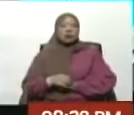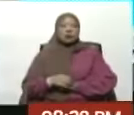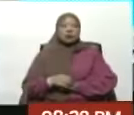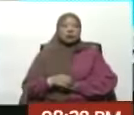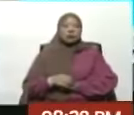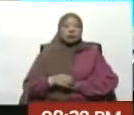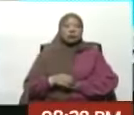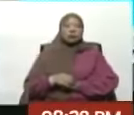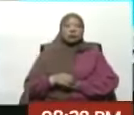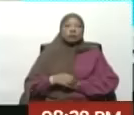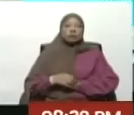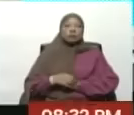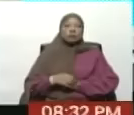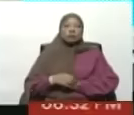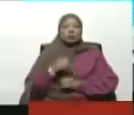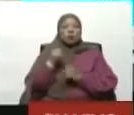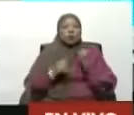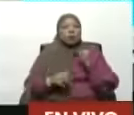¿Qué dije yo?